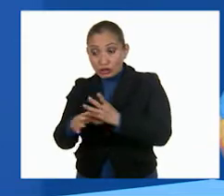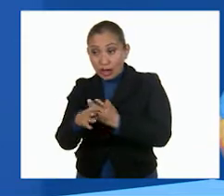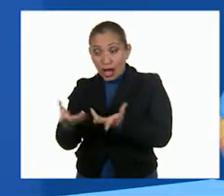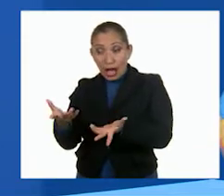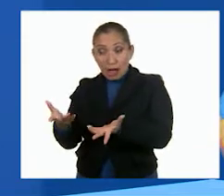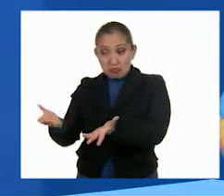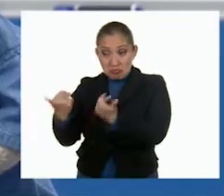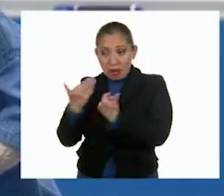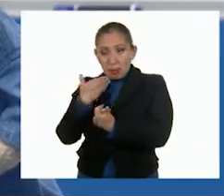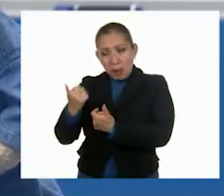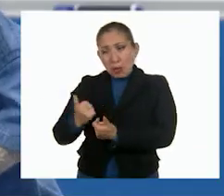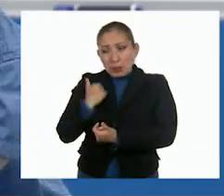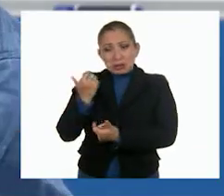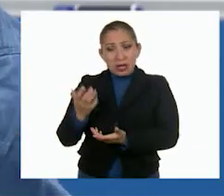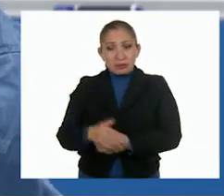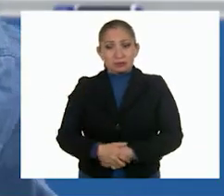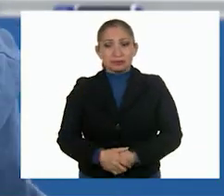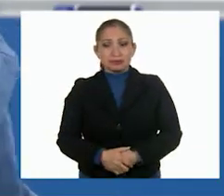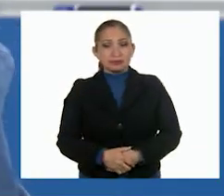idea, Raulito?